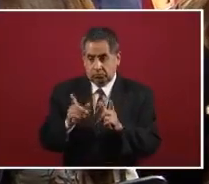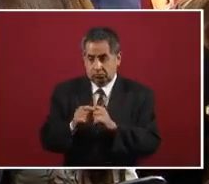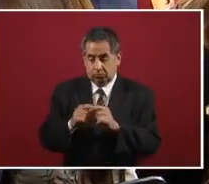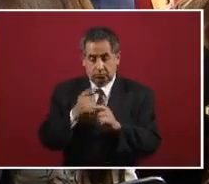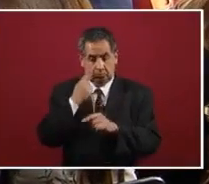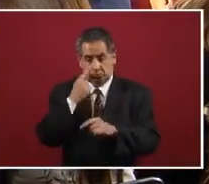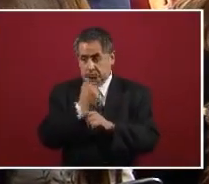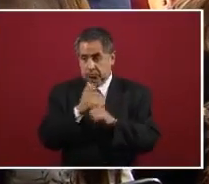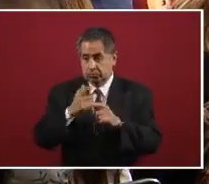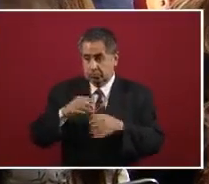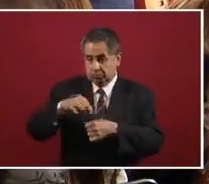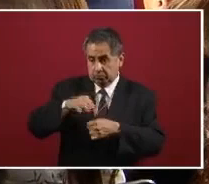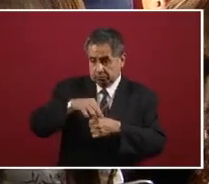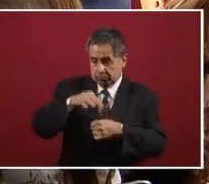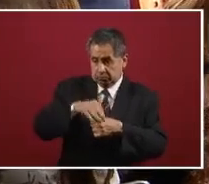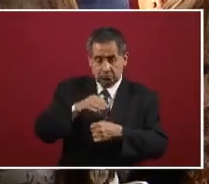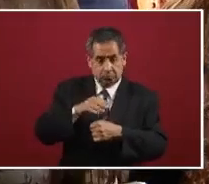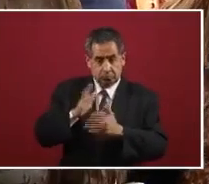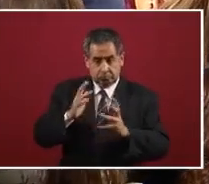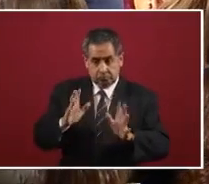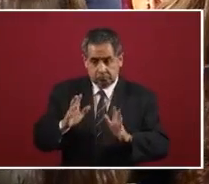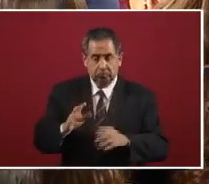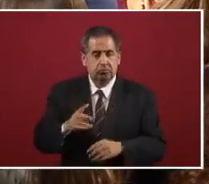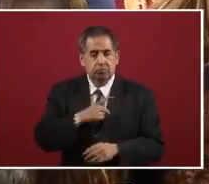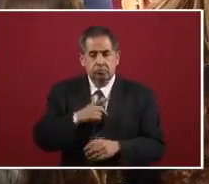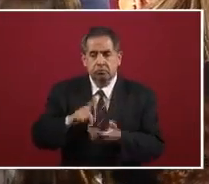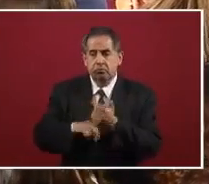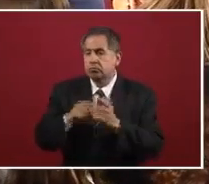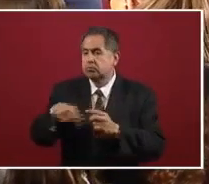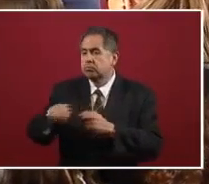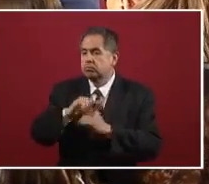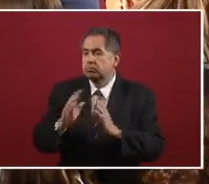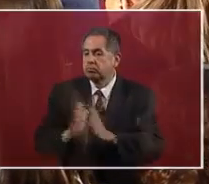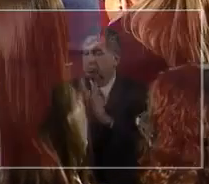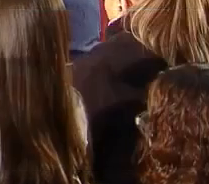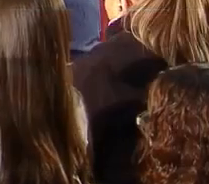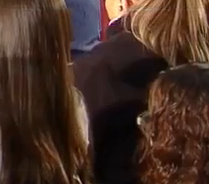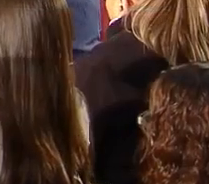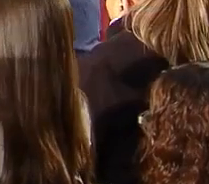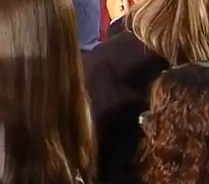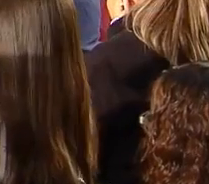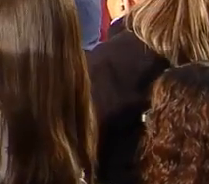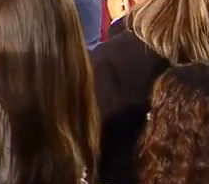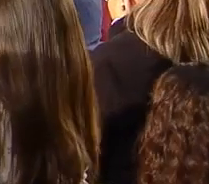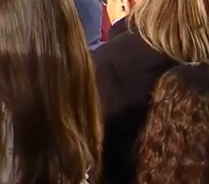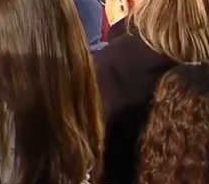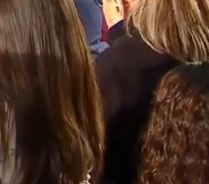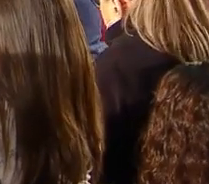democracia representativa, necesitamos la democracia participativa.